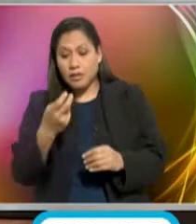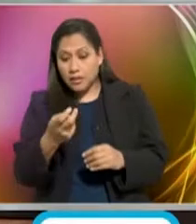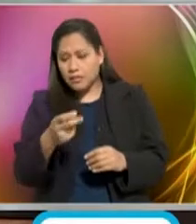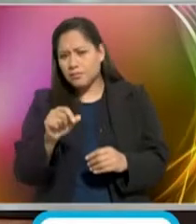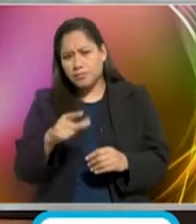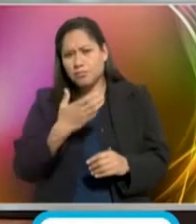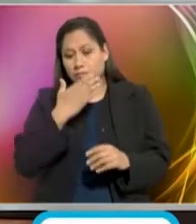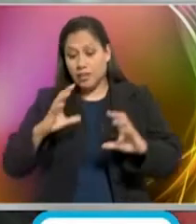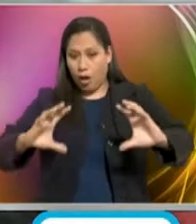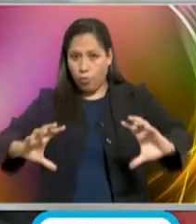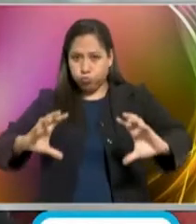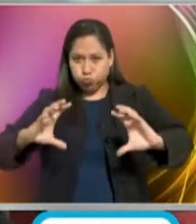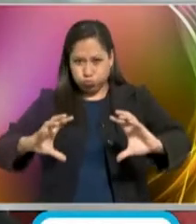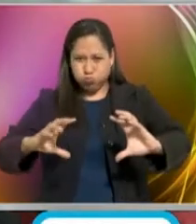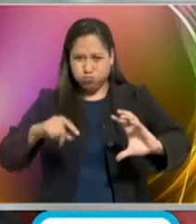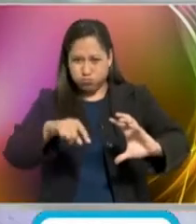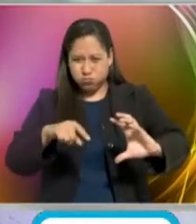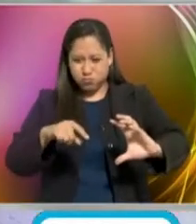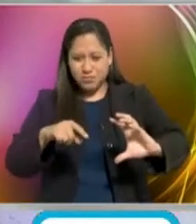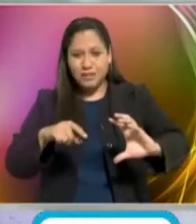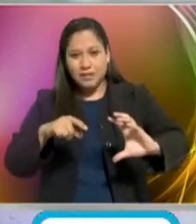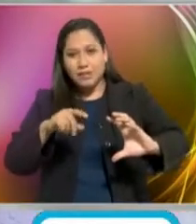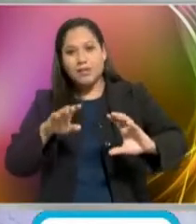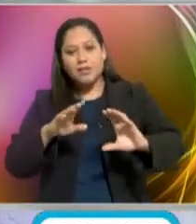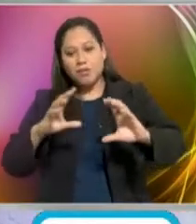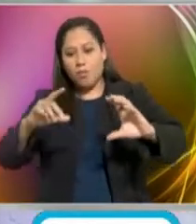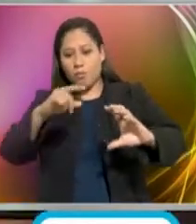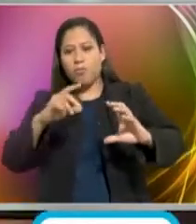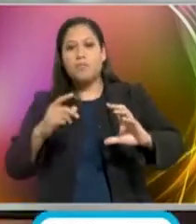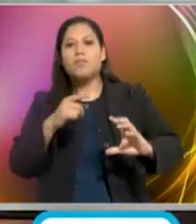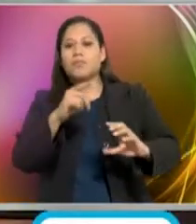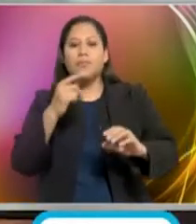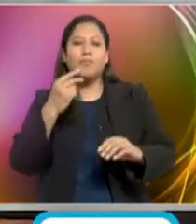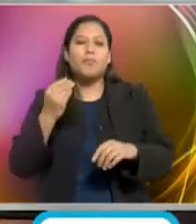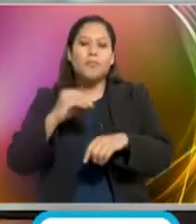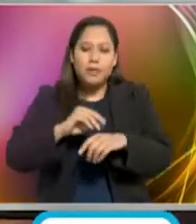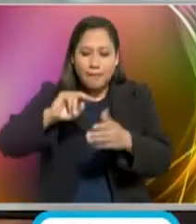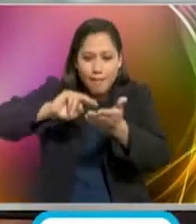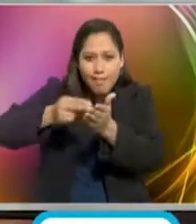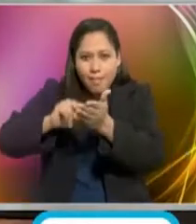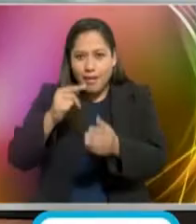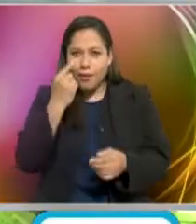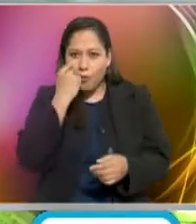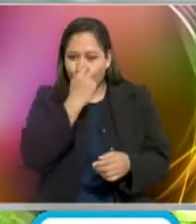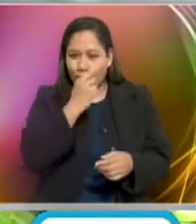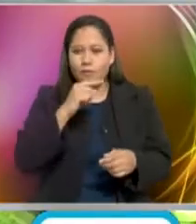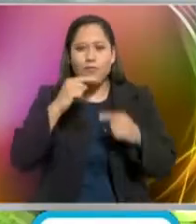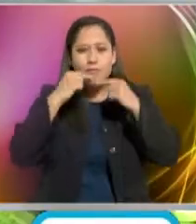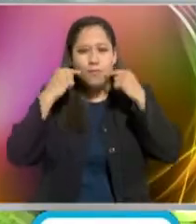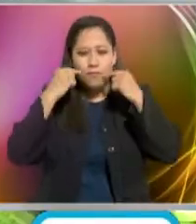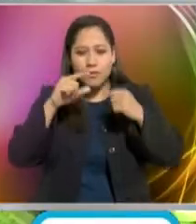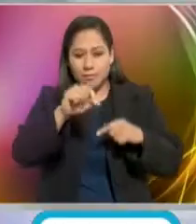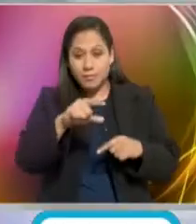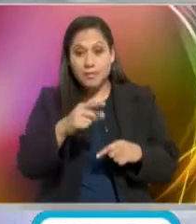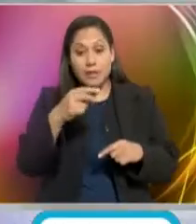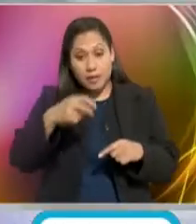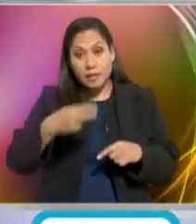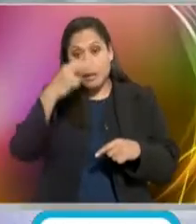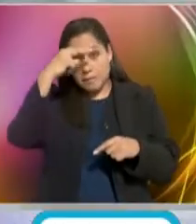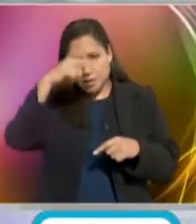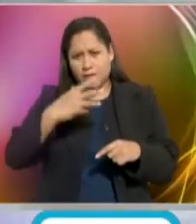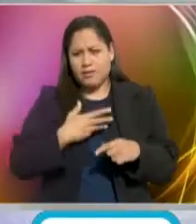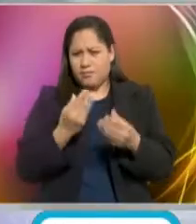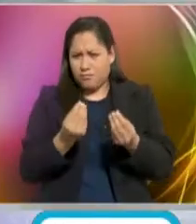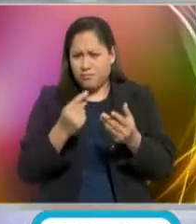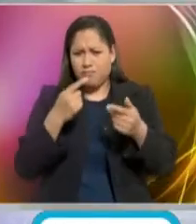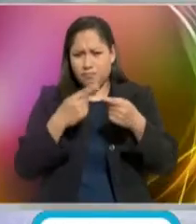la clásica, esta grandota, la que le Ajá. hacemos de hoyos. Castilla. La más y le redonda. ponemos boca. Pero bueno, hay muchos tipos de calabaza y sobre todo en México. Sí, hay muchísimas especies